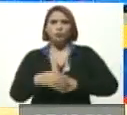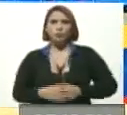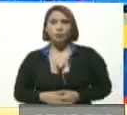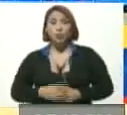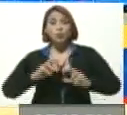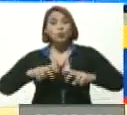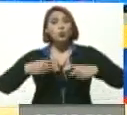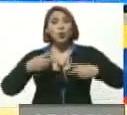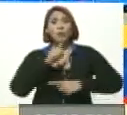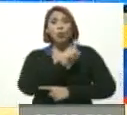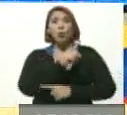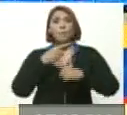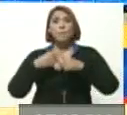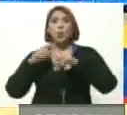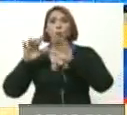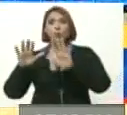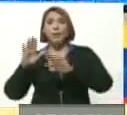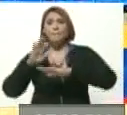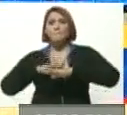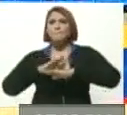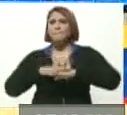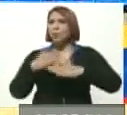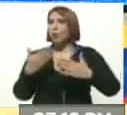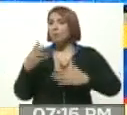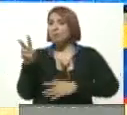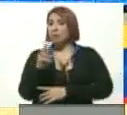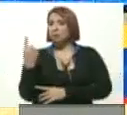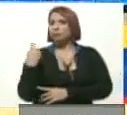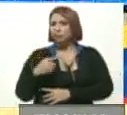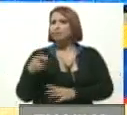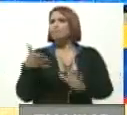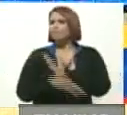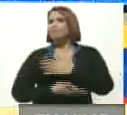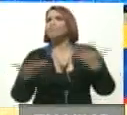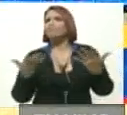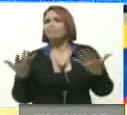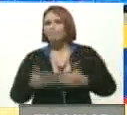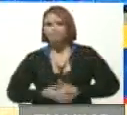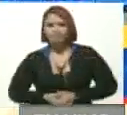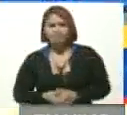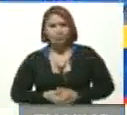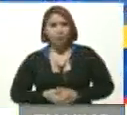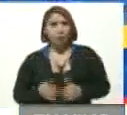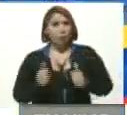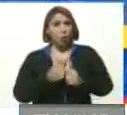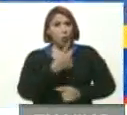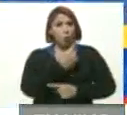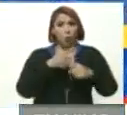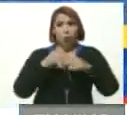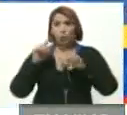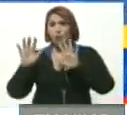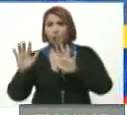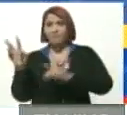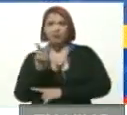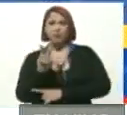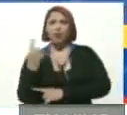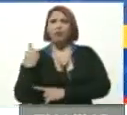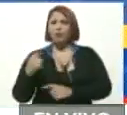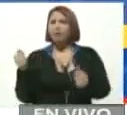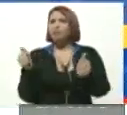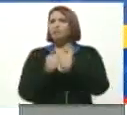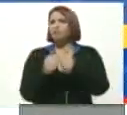nuevo 1x10, porque Venezuela tiene con qué. Con el 1x10, Venezuela